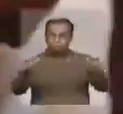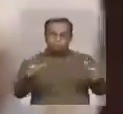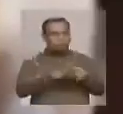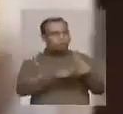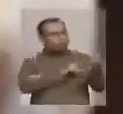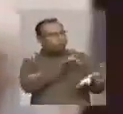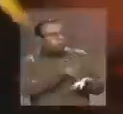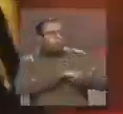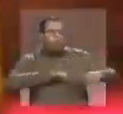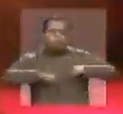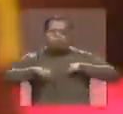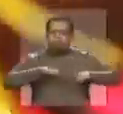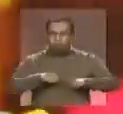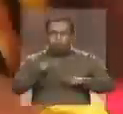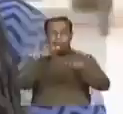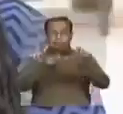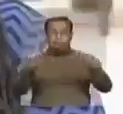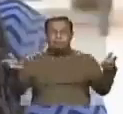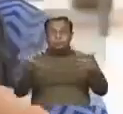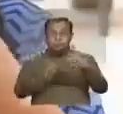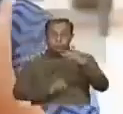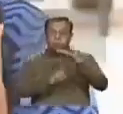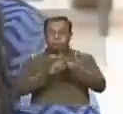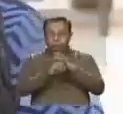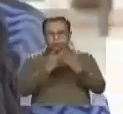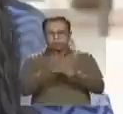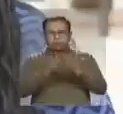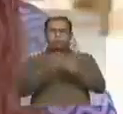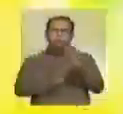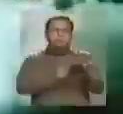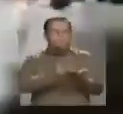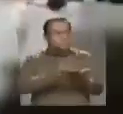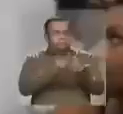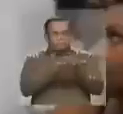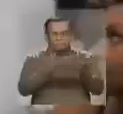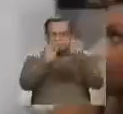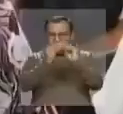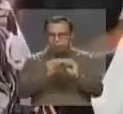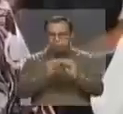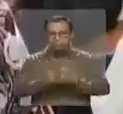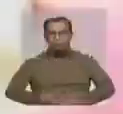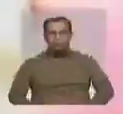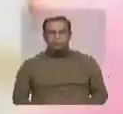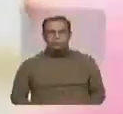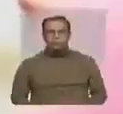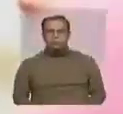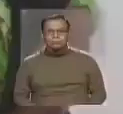sepas que vas a encajar y donde la gente sepa de dónde provienes, actuamos así de tal manera.